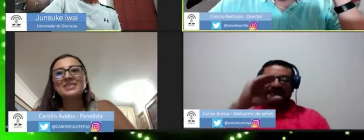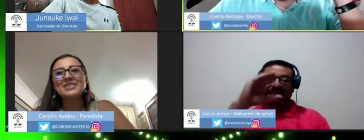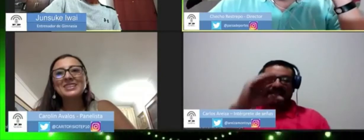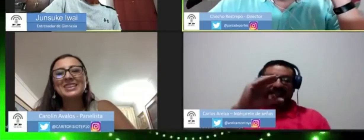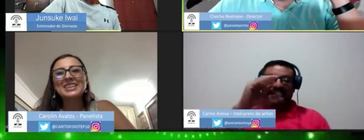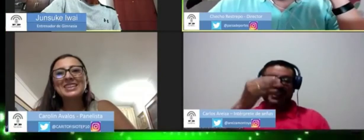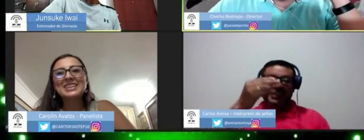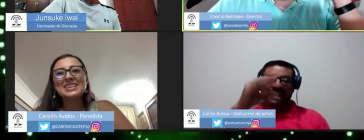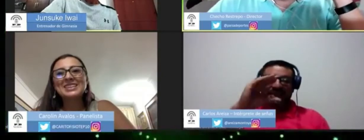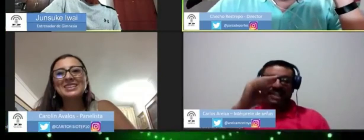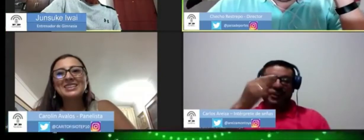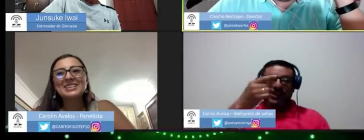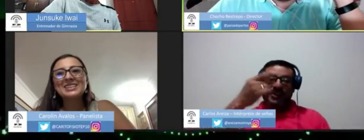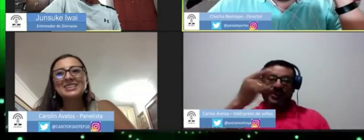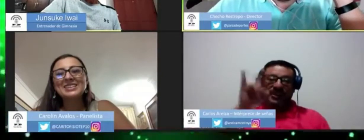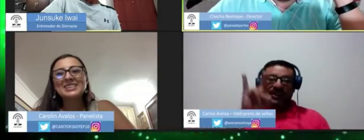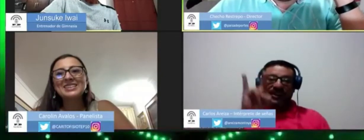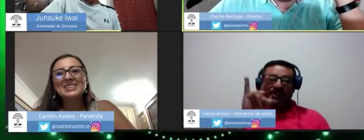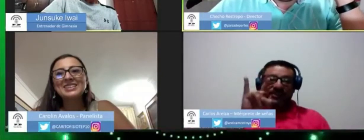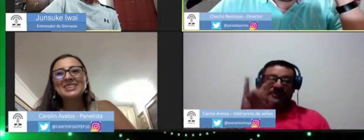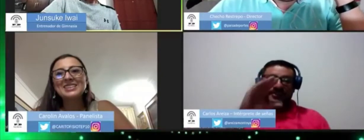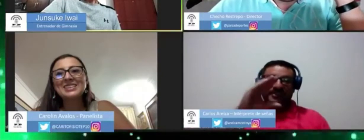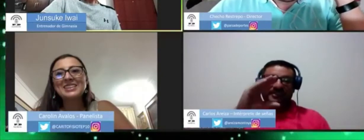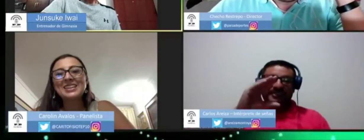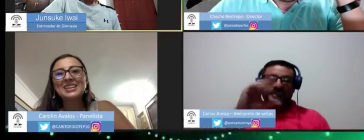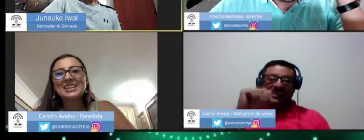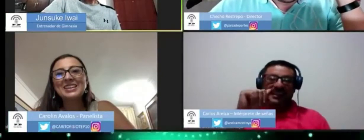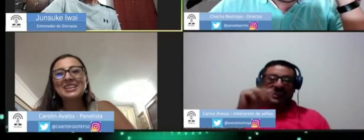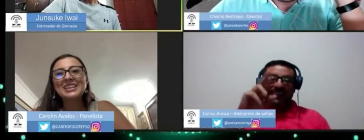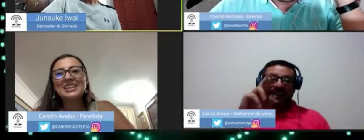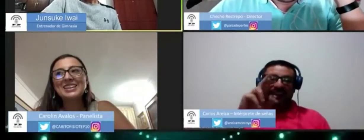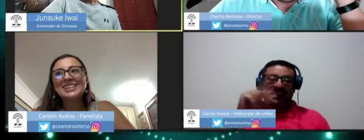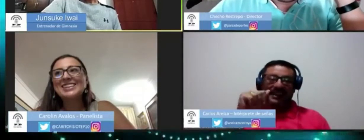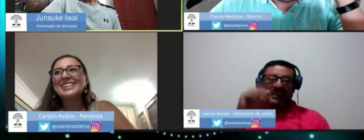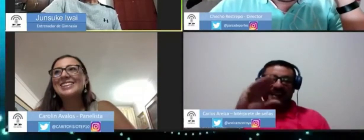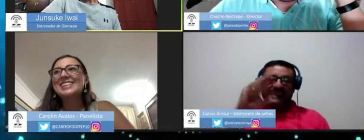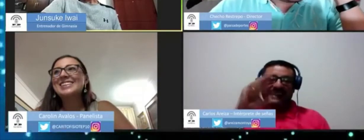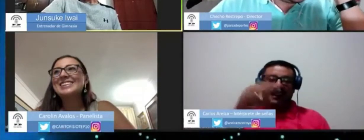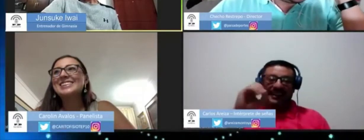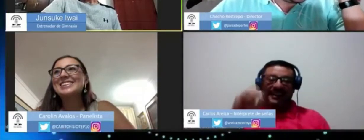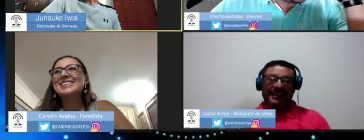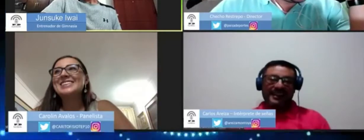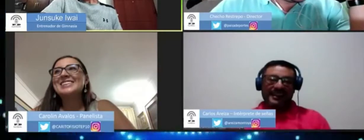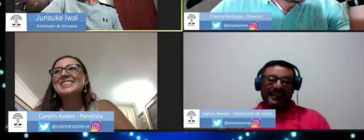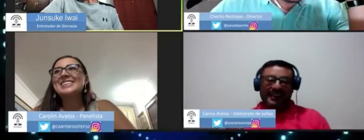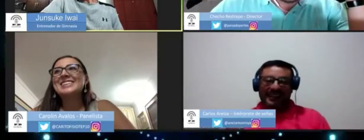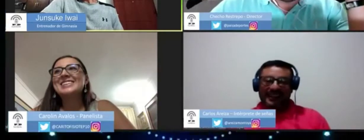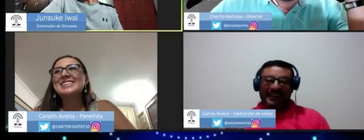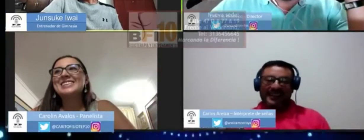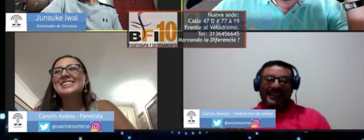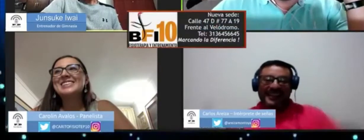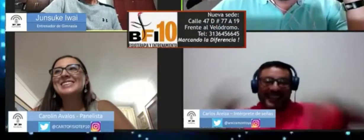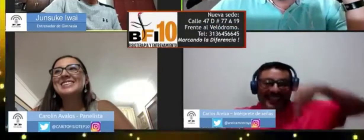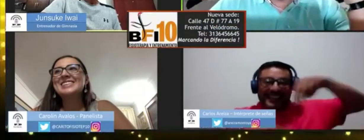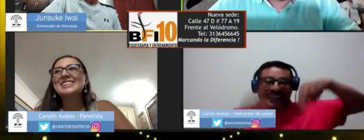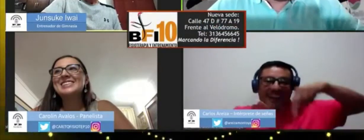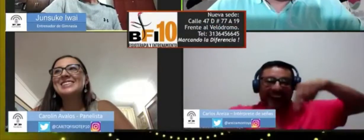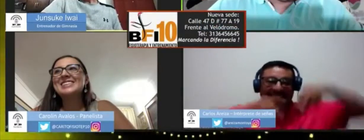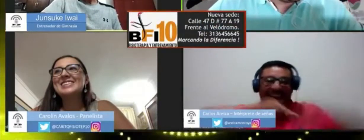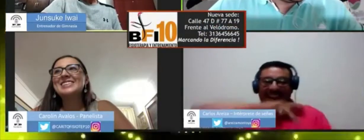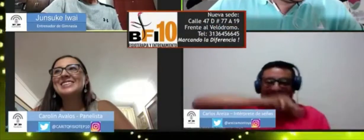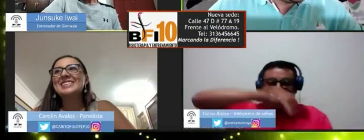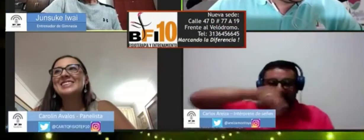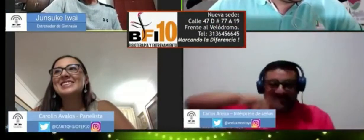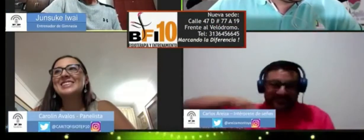Esa no nos la, esa no nos la contó. Ajá. Así como chiquitico y andaba,